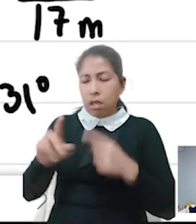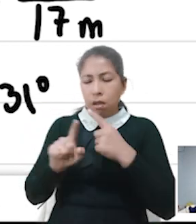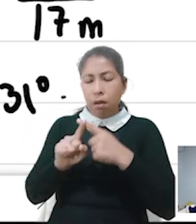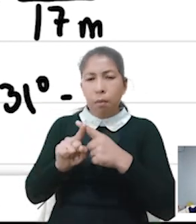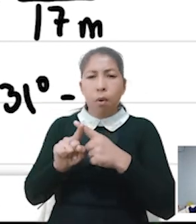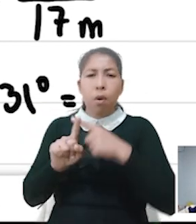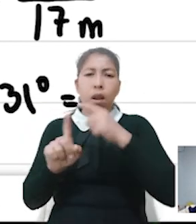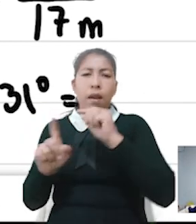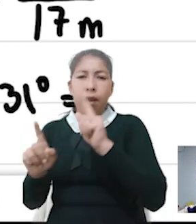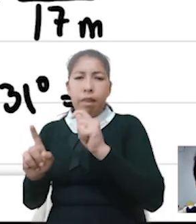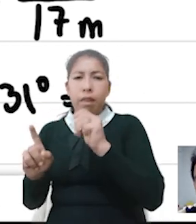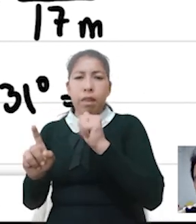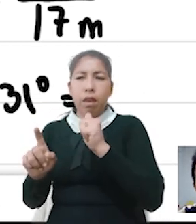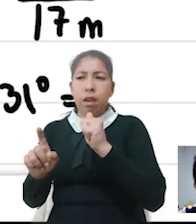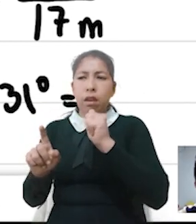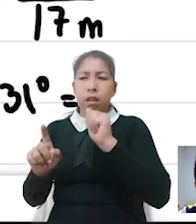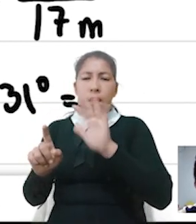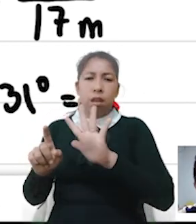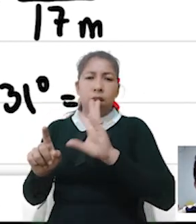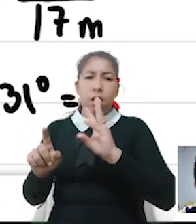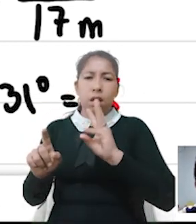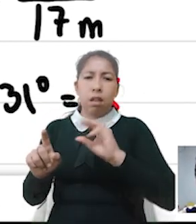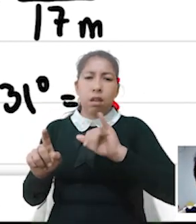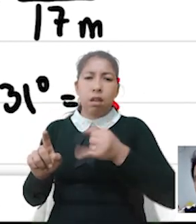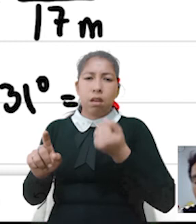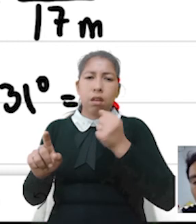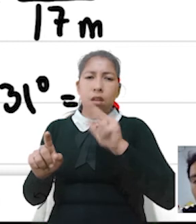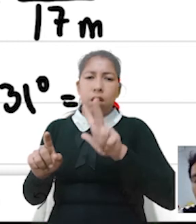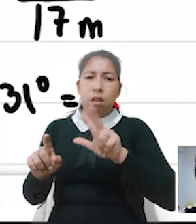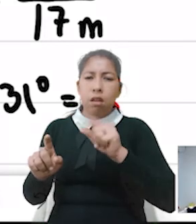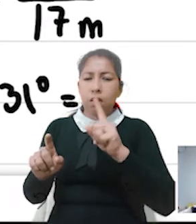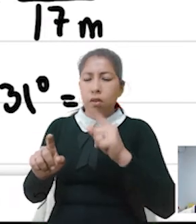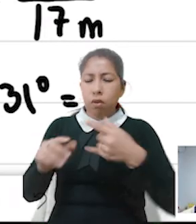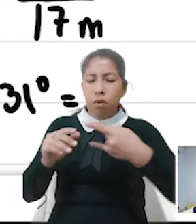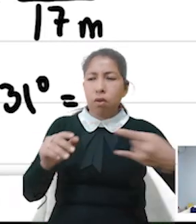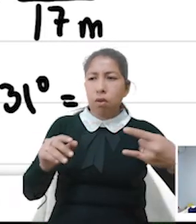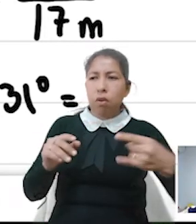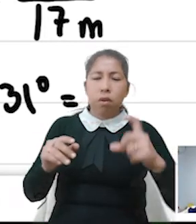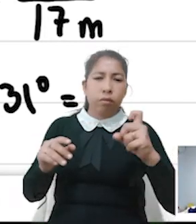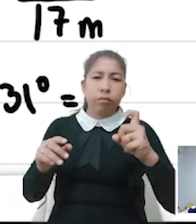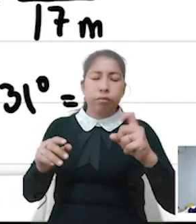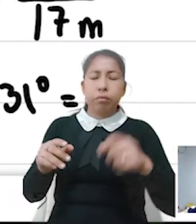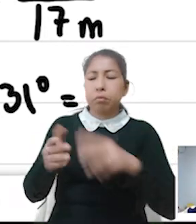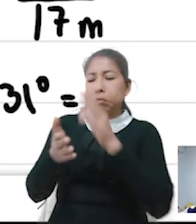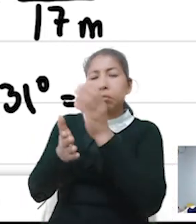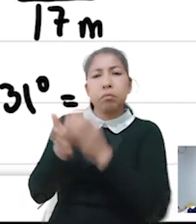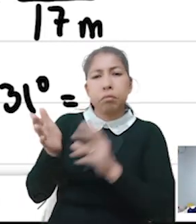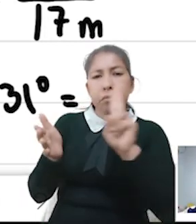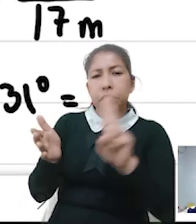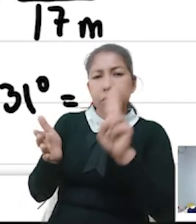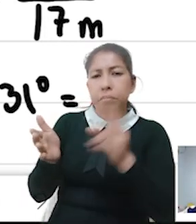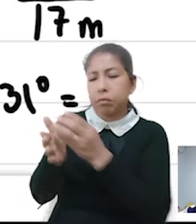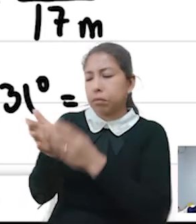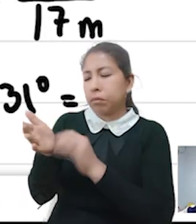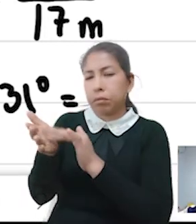56,31 grados. Y nuestra variable X quedará despejada. Voy a utilizar nuevamente mi calculadora, en este caso voy a utilizar